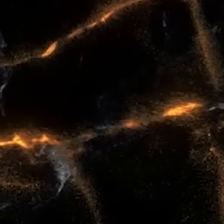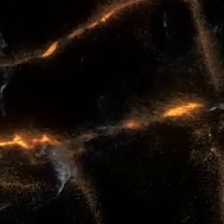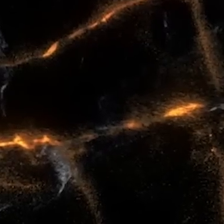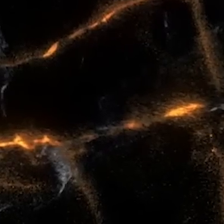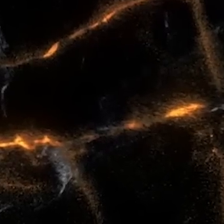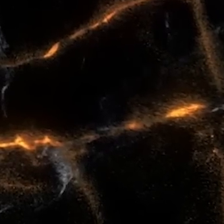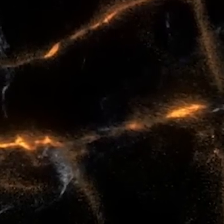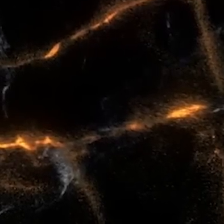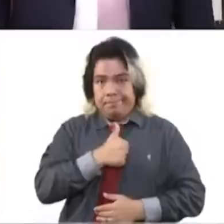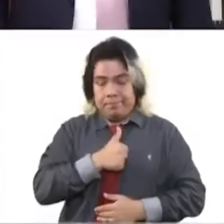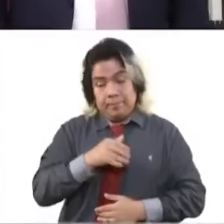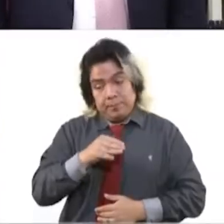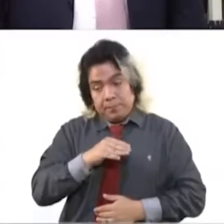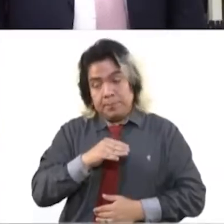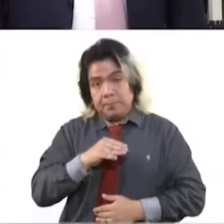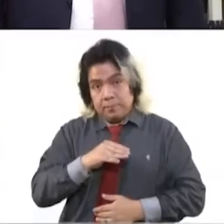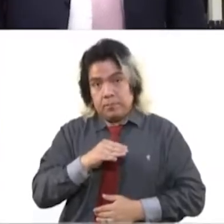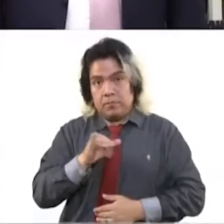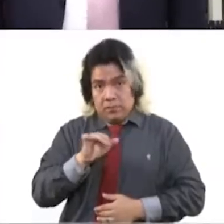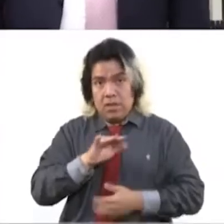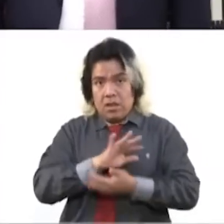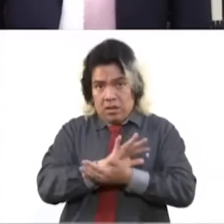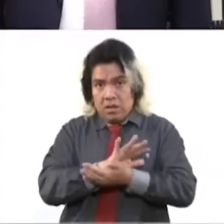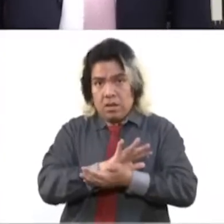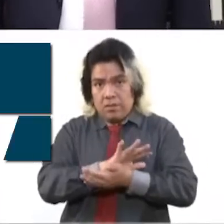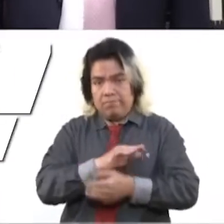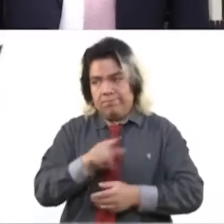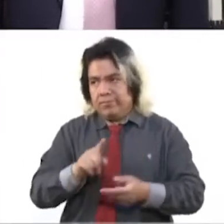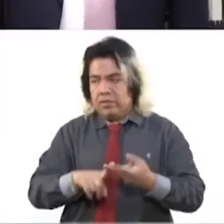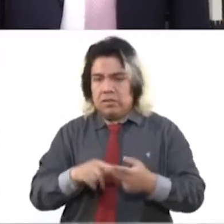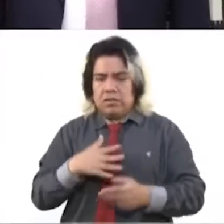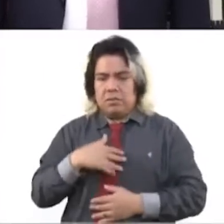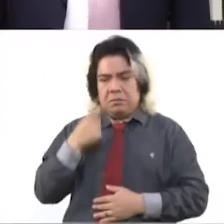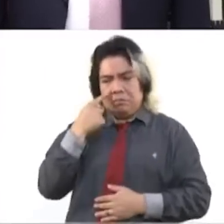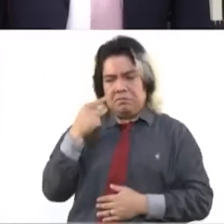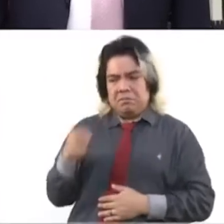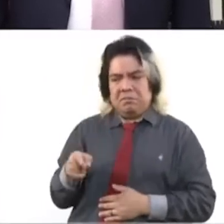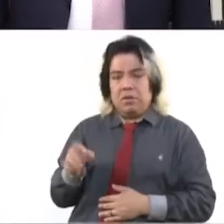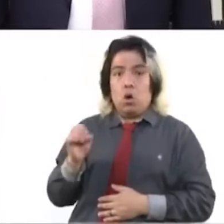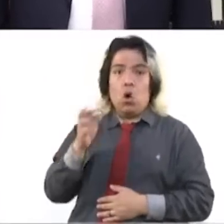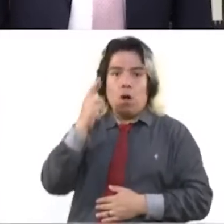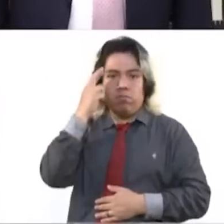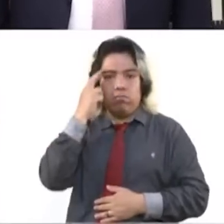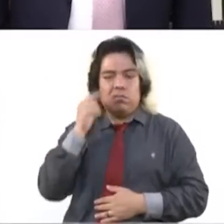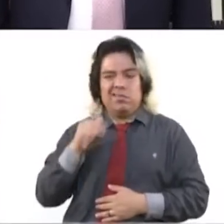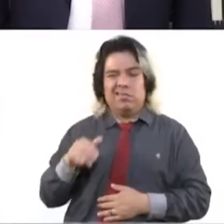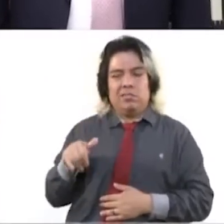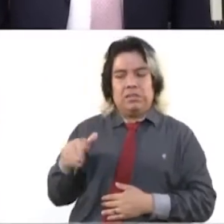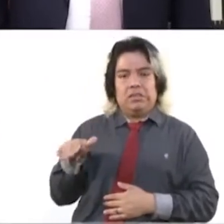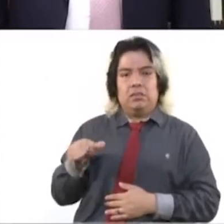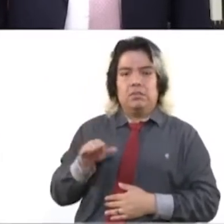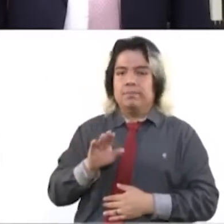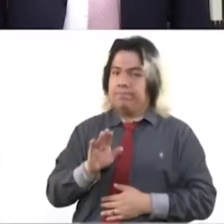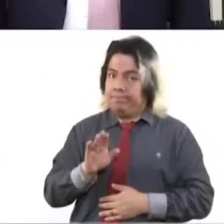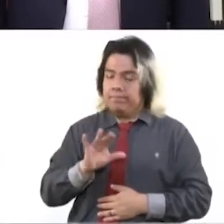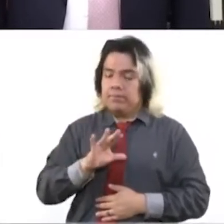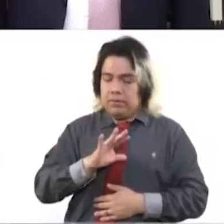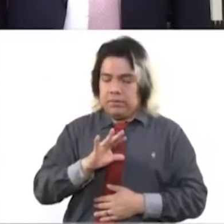sí existe discriminación. Hay discriminación, hay clasismo, hay racismo en la ciudad. Y lo primero